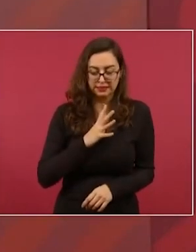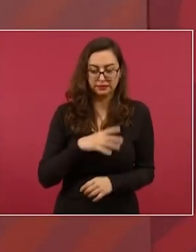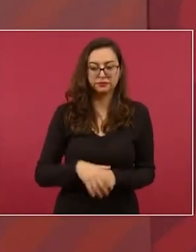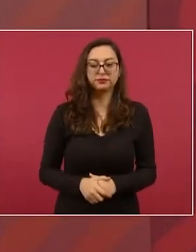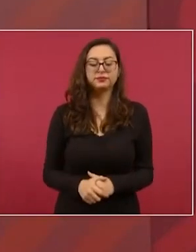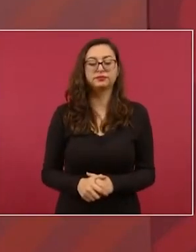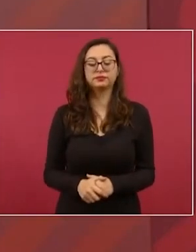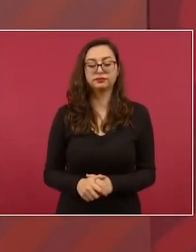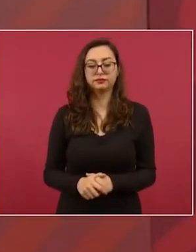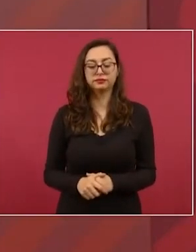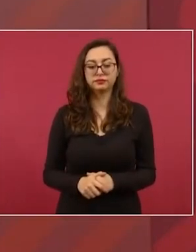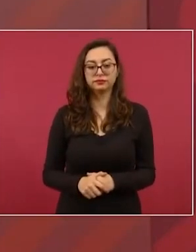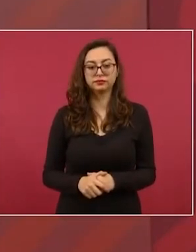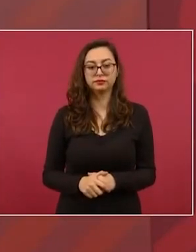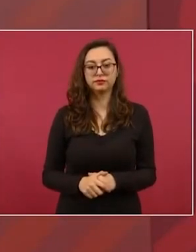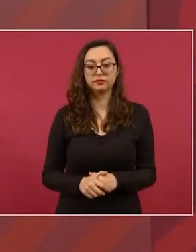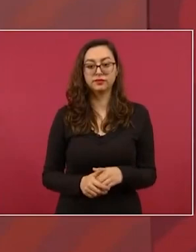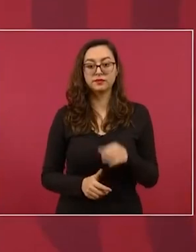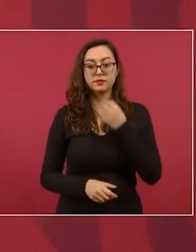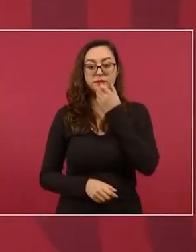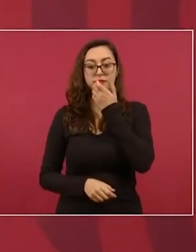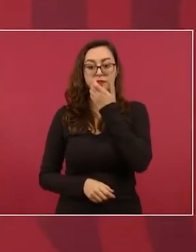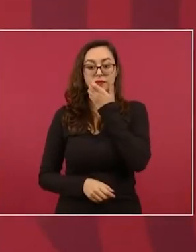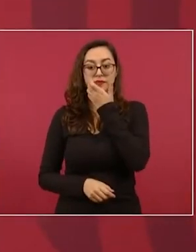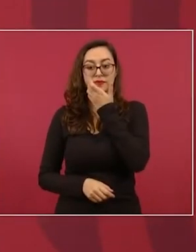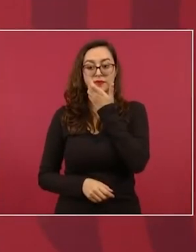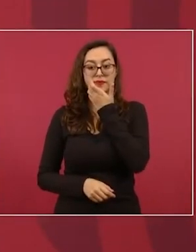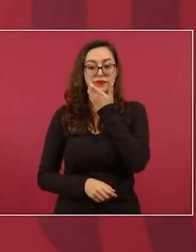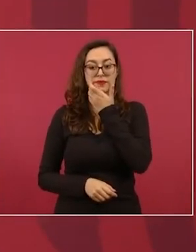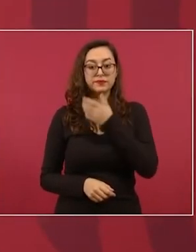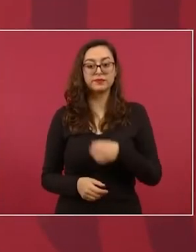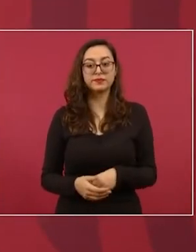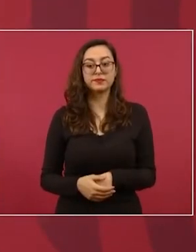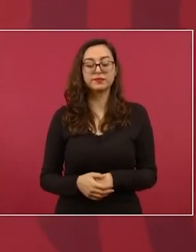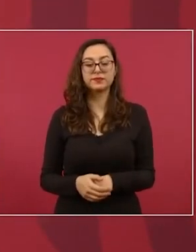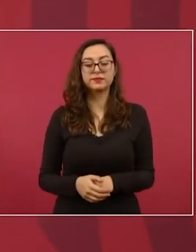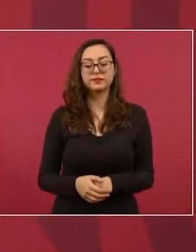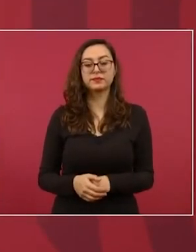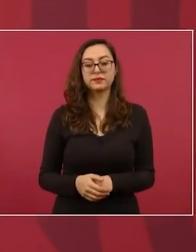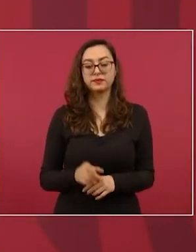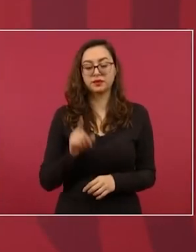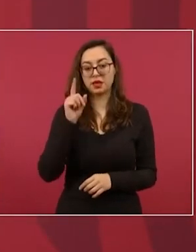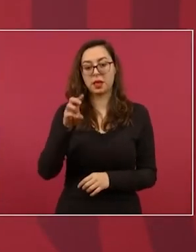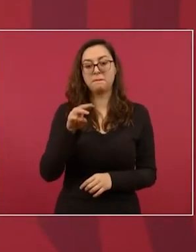Matamoros,